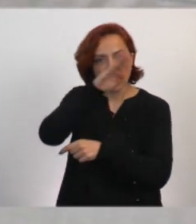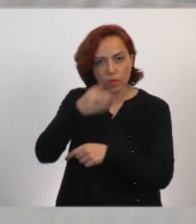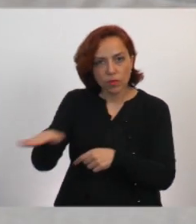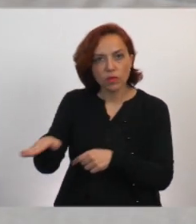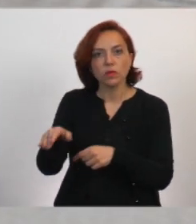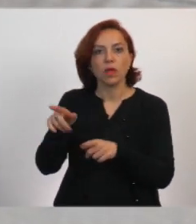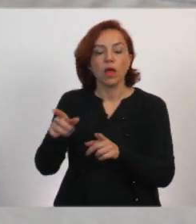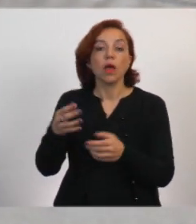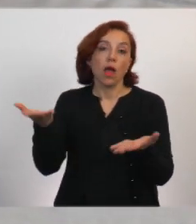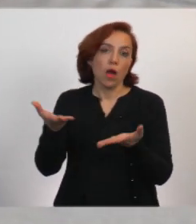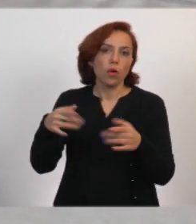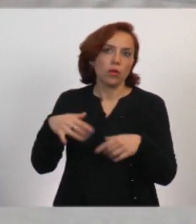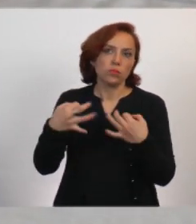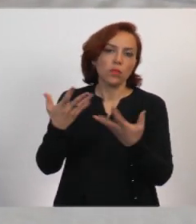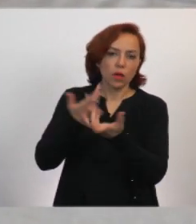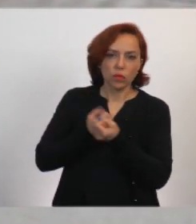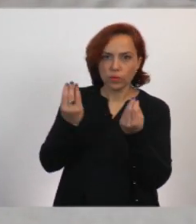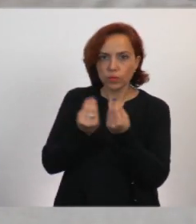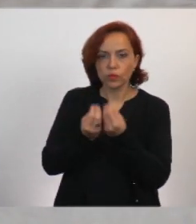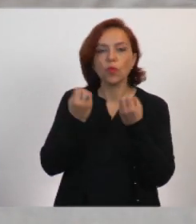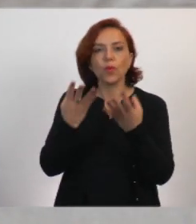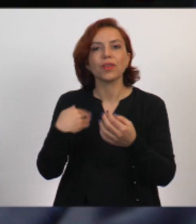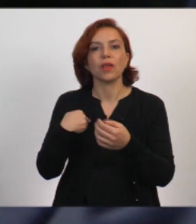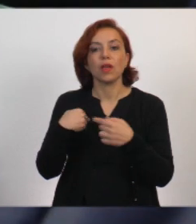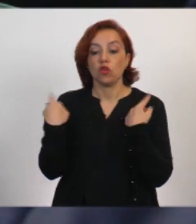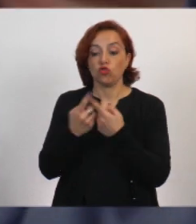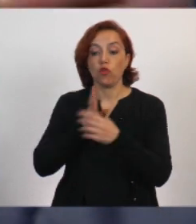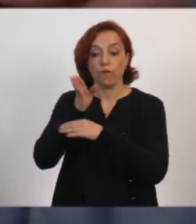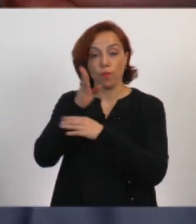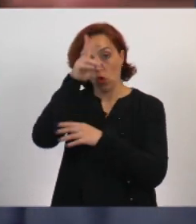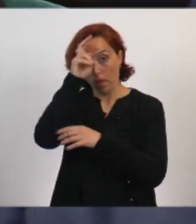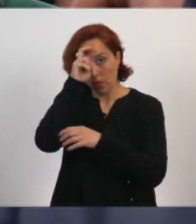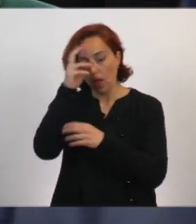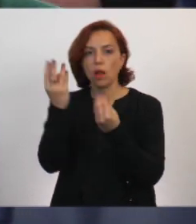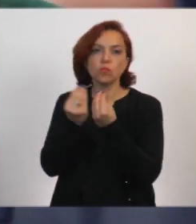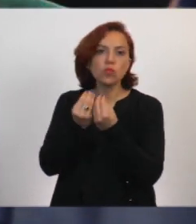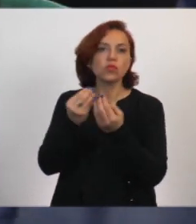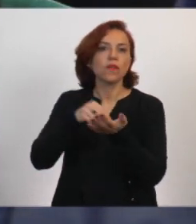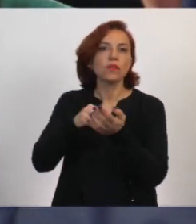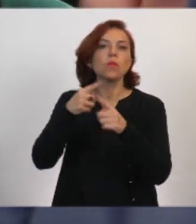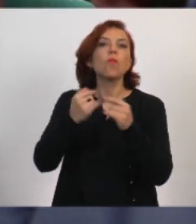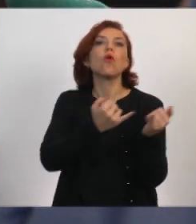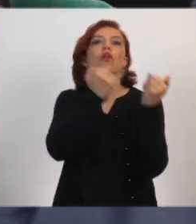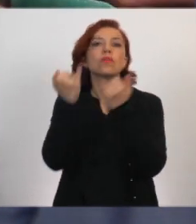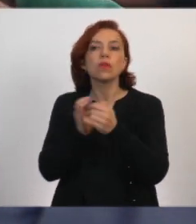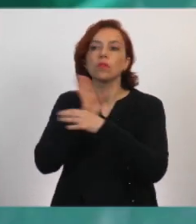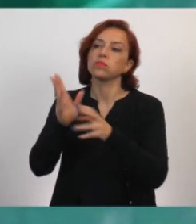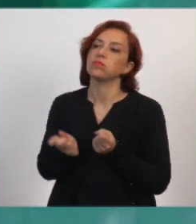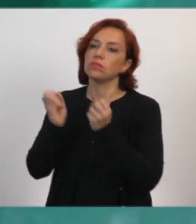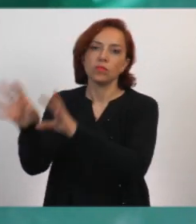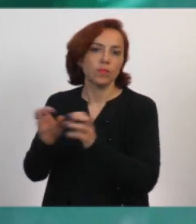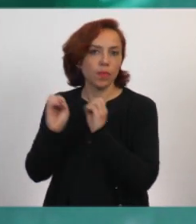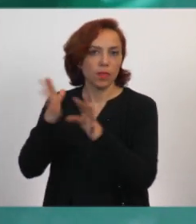Interior, que es un comodato y que nos va a venir muy bien por el hecho de que tenemos, nosotros vamos al Vilar de Bó varias veces al día a entregar la